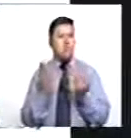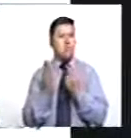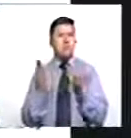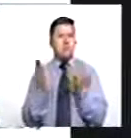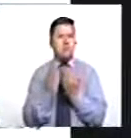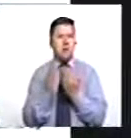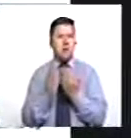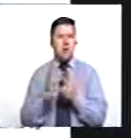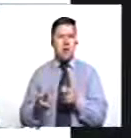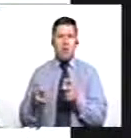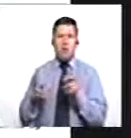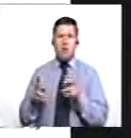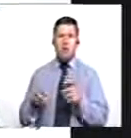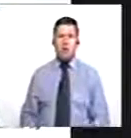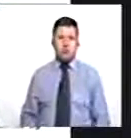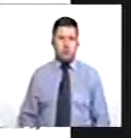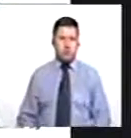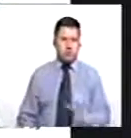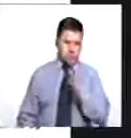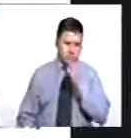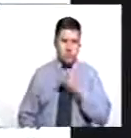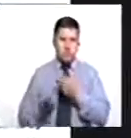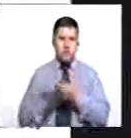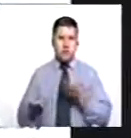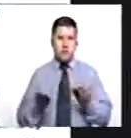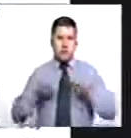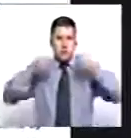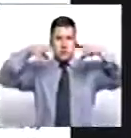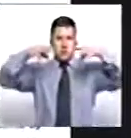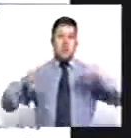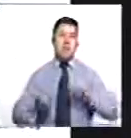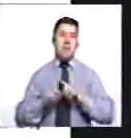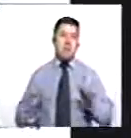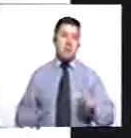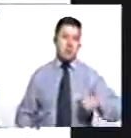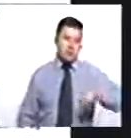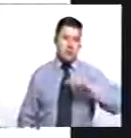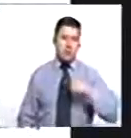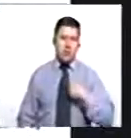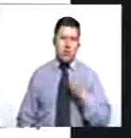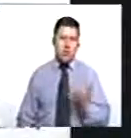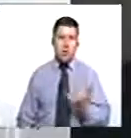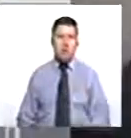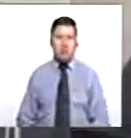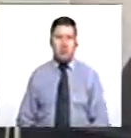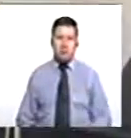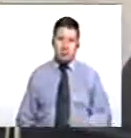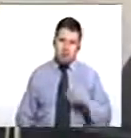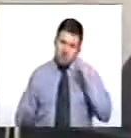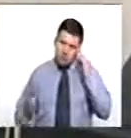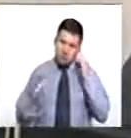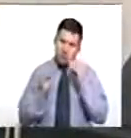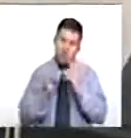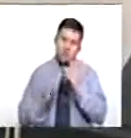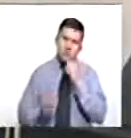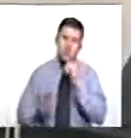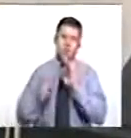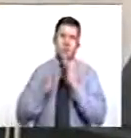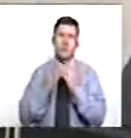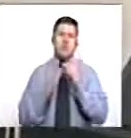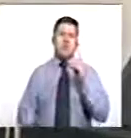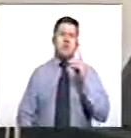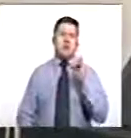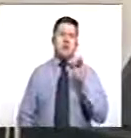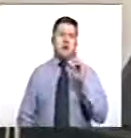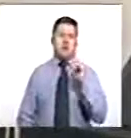contra la defraudación y el no pago del servicio de energía. Sin embargo, yo ahí también estoy de acuerdo con la señora senadora Daire, con